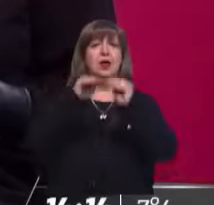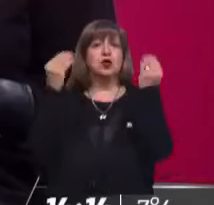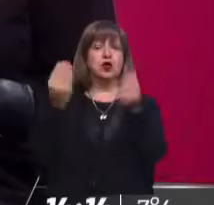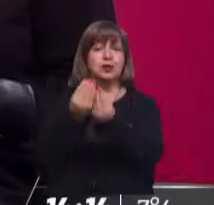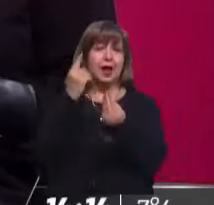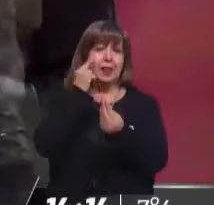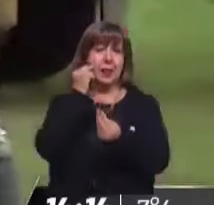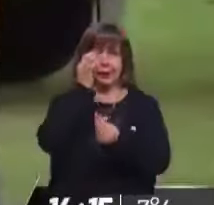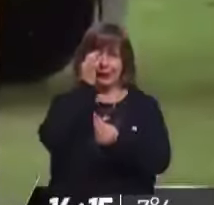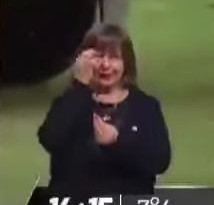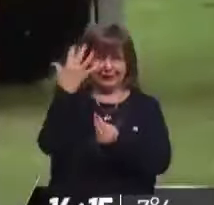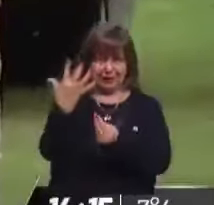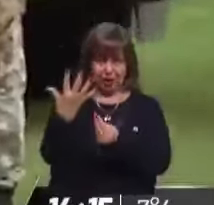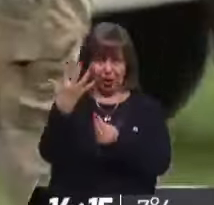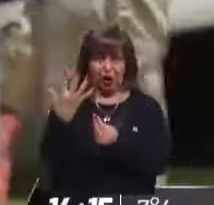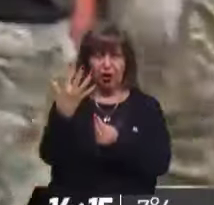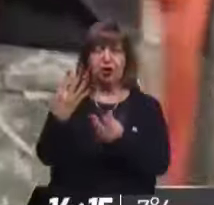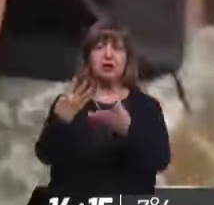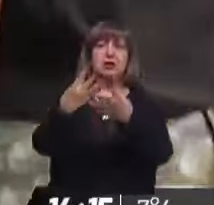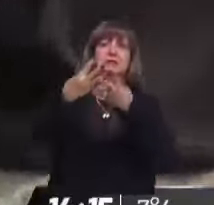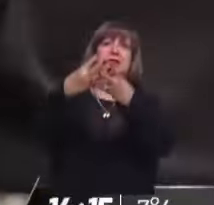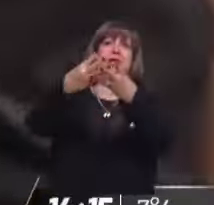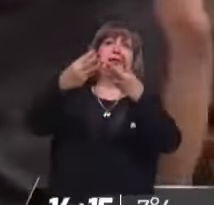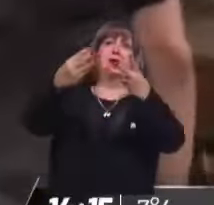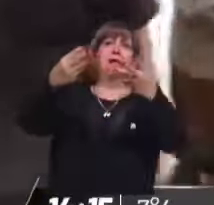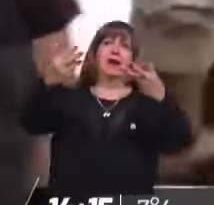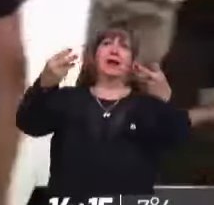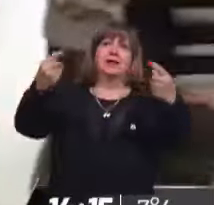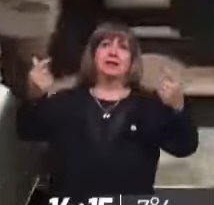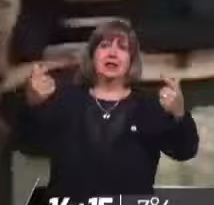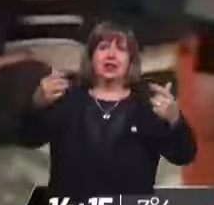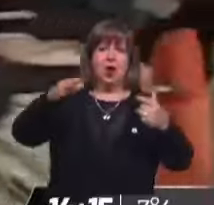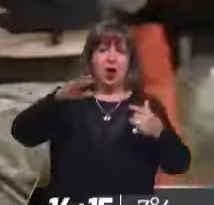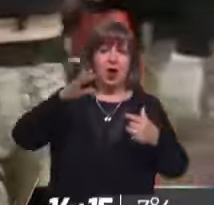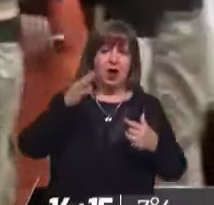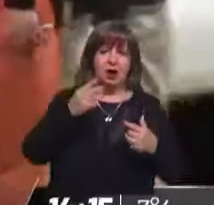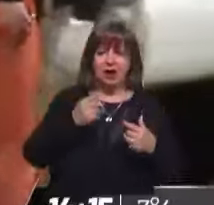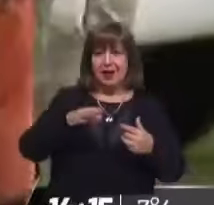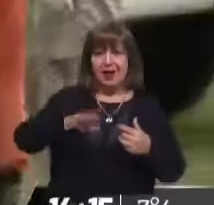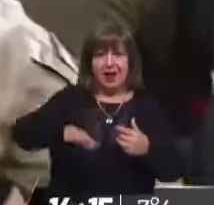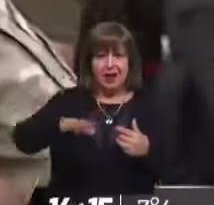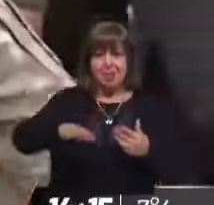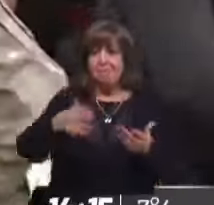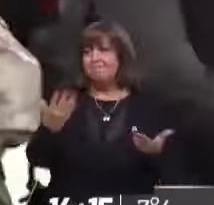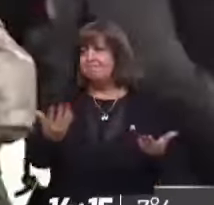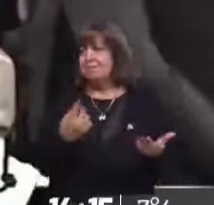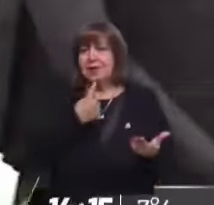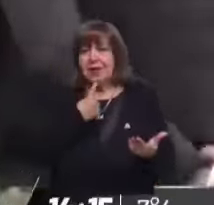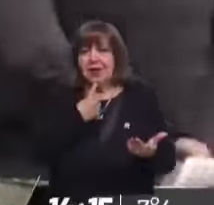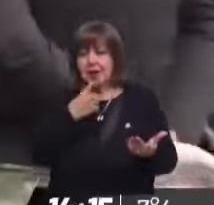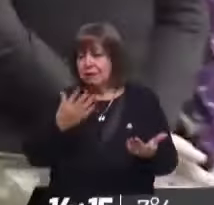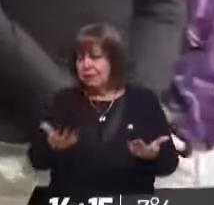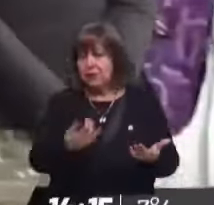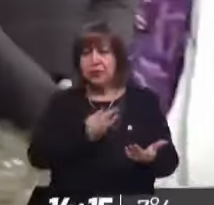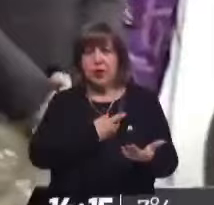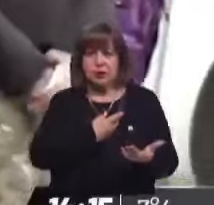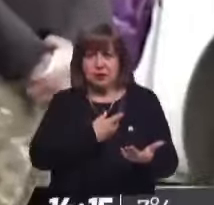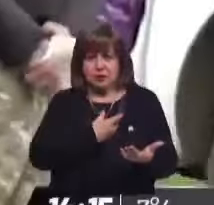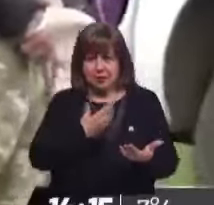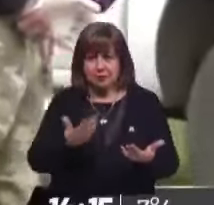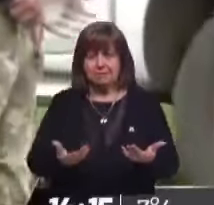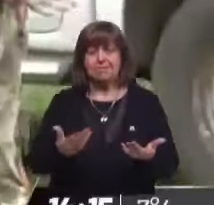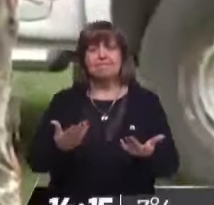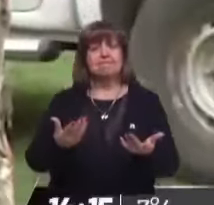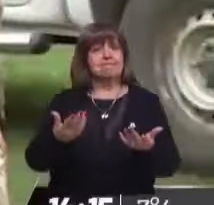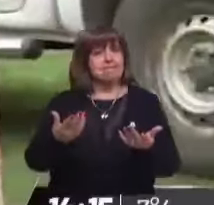25 días desaparecido. Es un caso que verdaderamente ha puesto a todos bajo la lupa, sobre todo a la